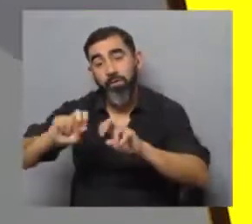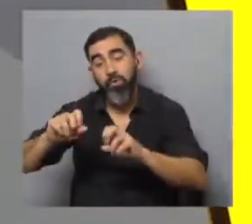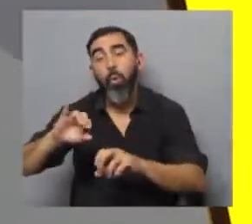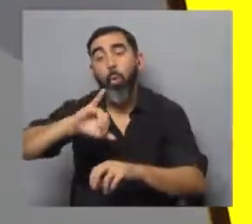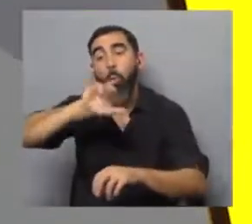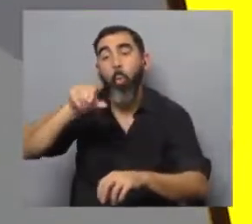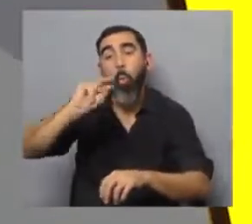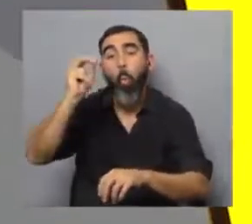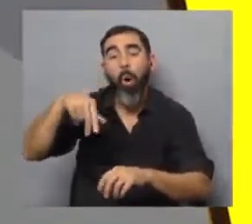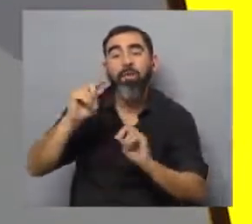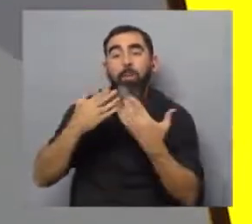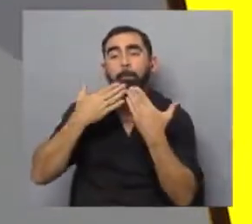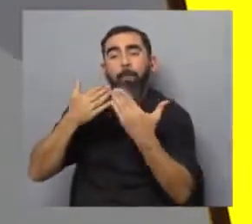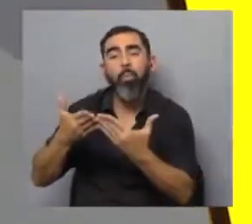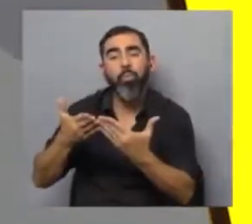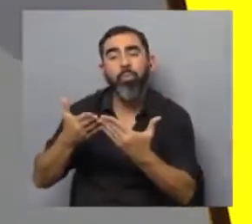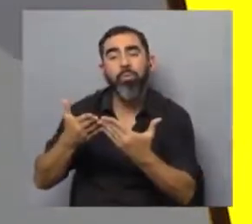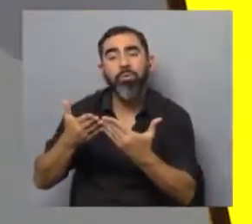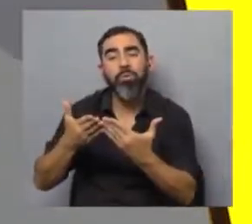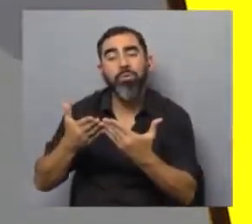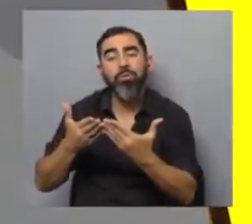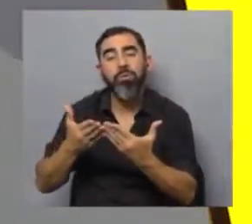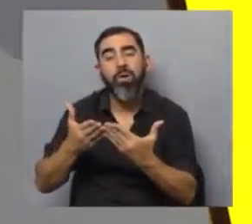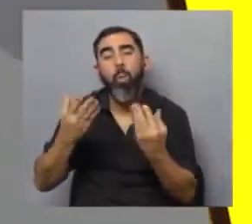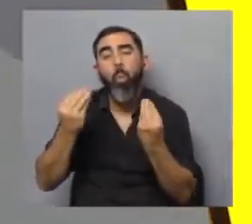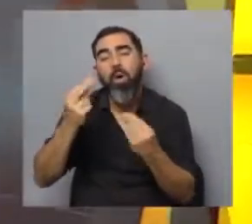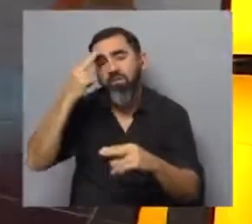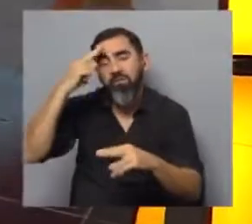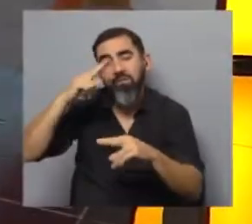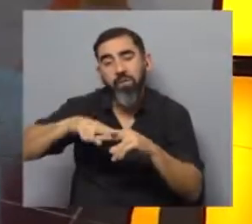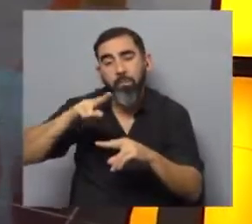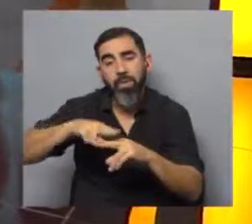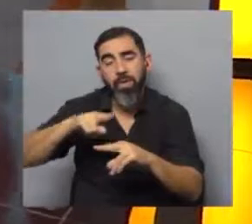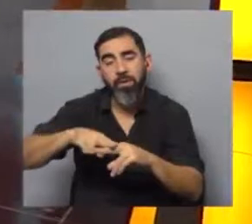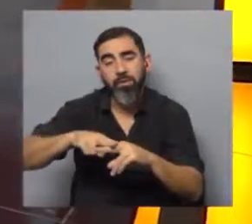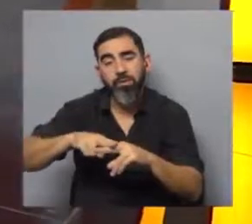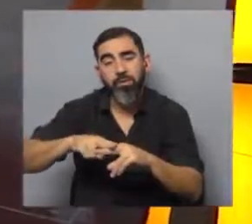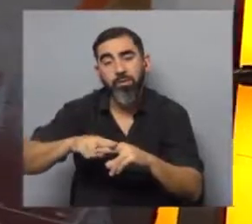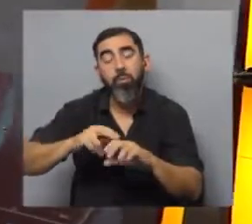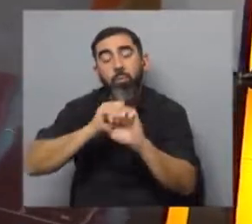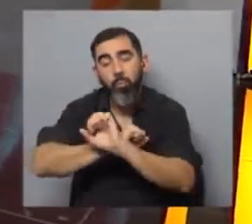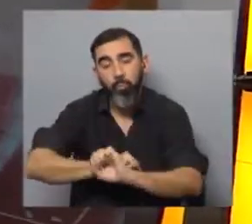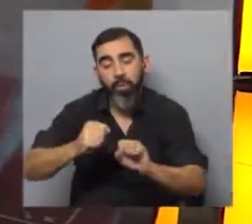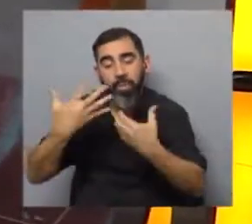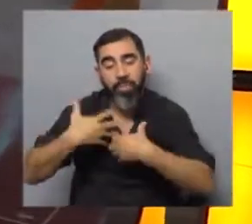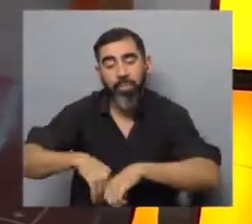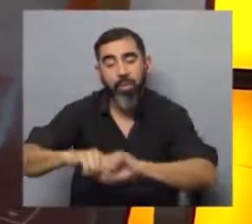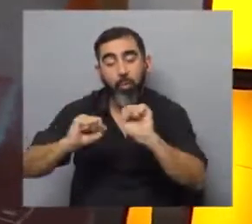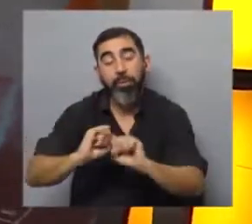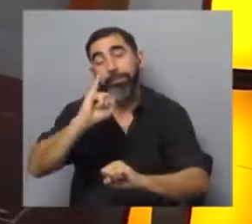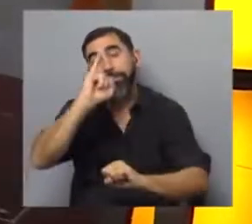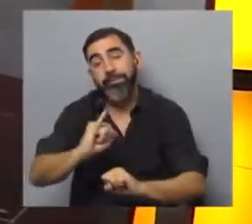te voy a preguntar sobre qué enfermedades o patologías pueden llegar a detectarse